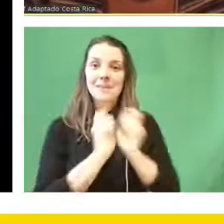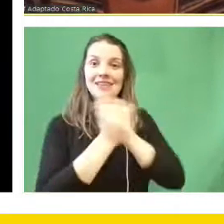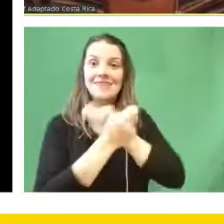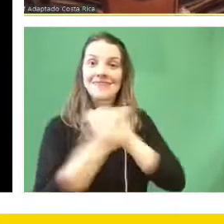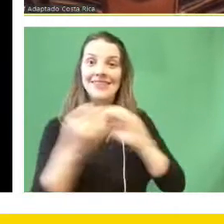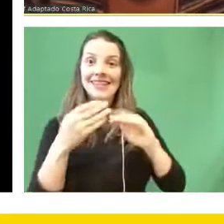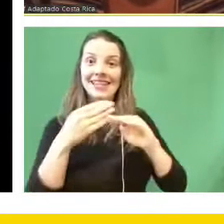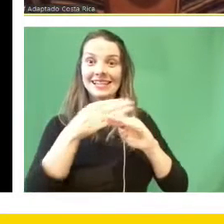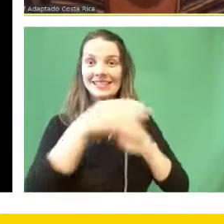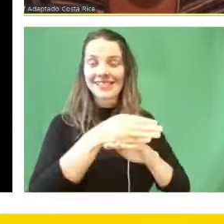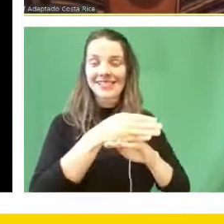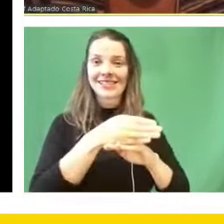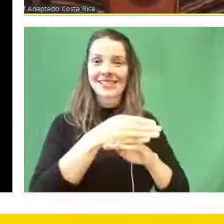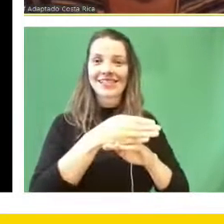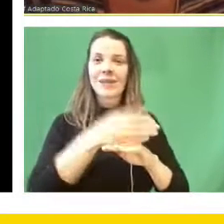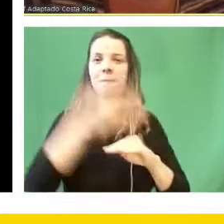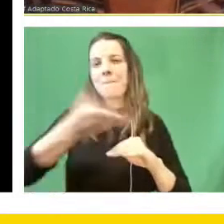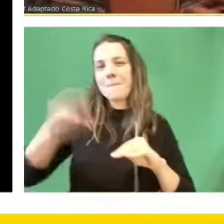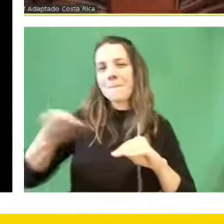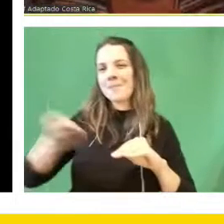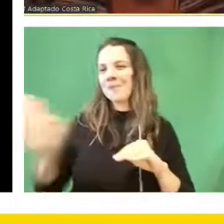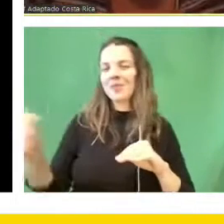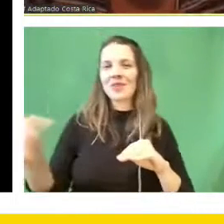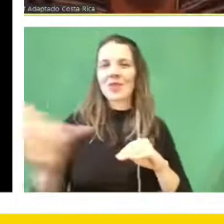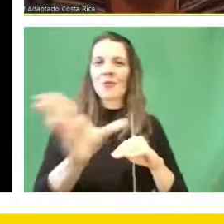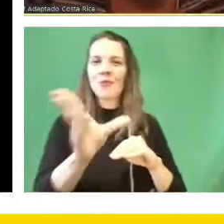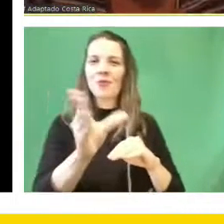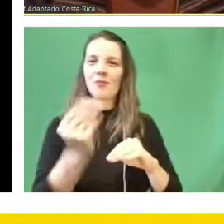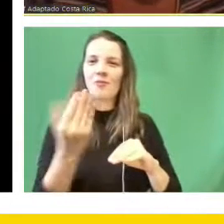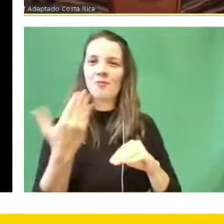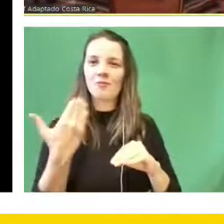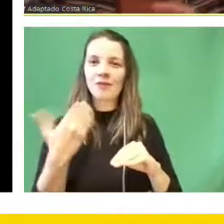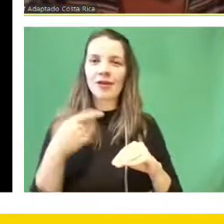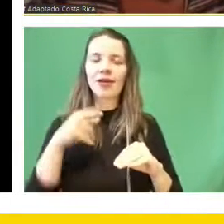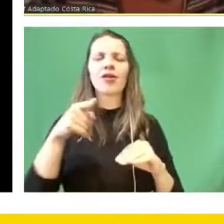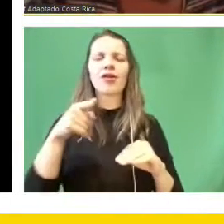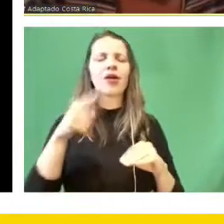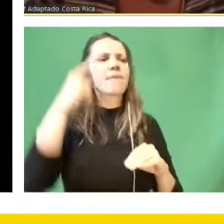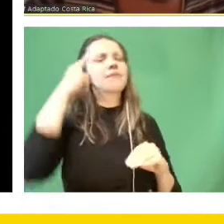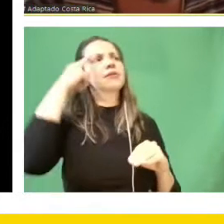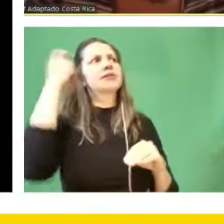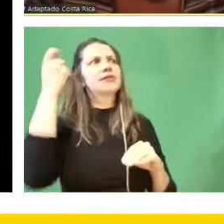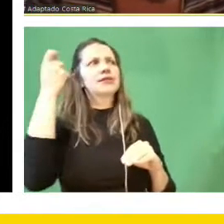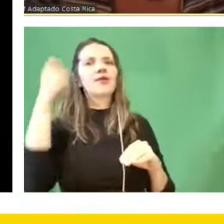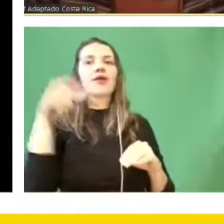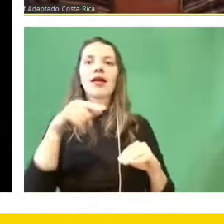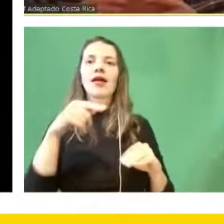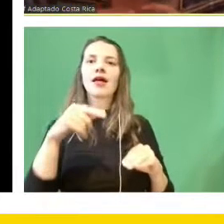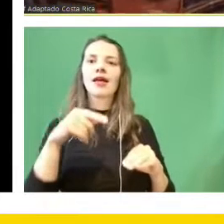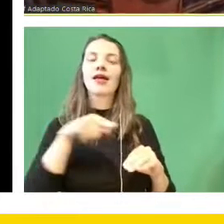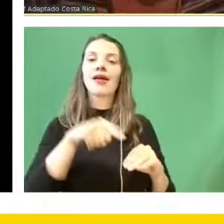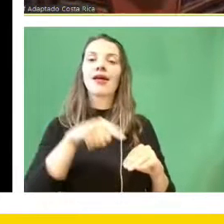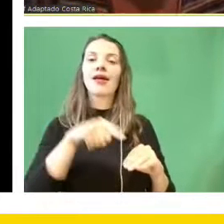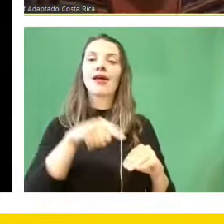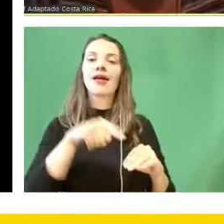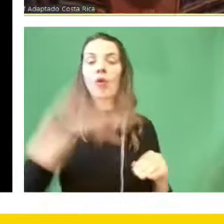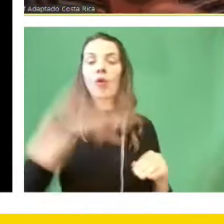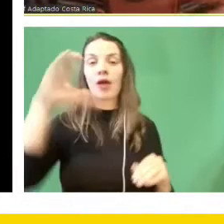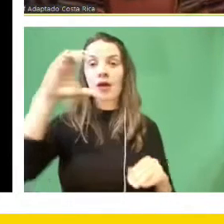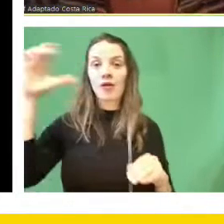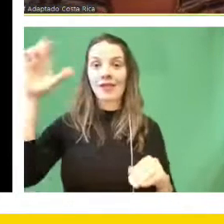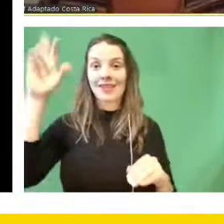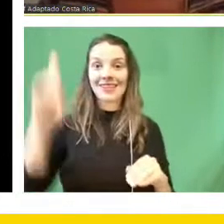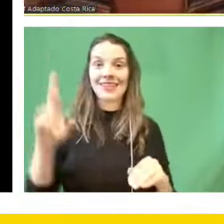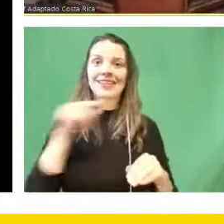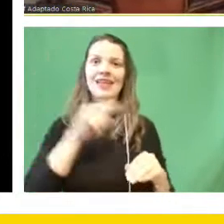Trabajamos en conjunto con ambas organizaciones y desarrollamos entonces acá en Costa Rica un cambiador inclusivo, pero que esté en un contenedor que